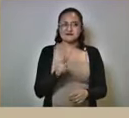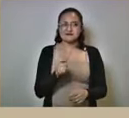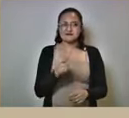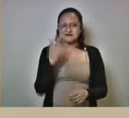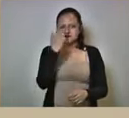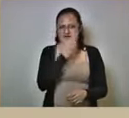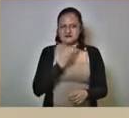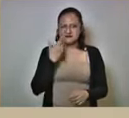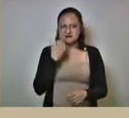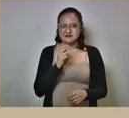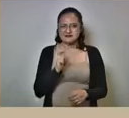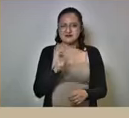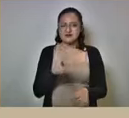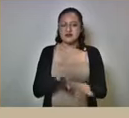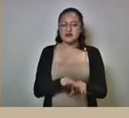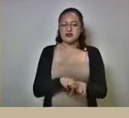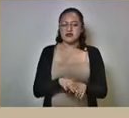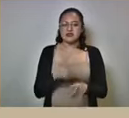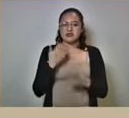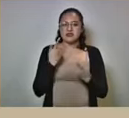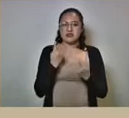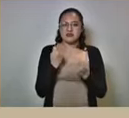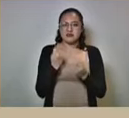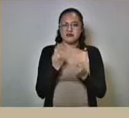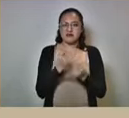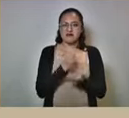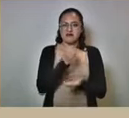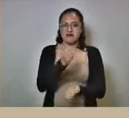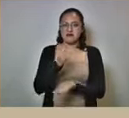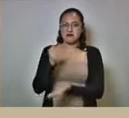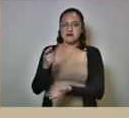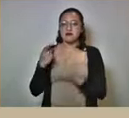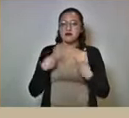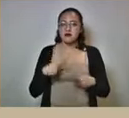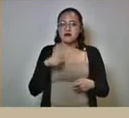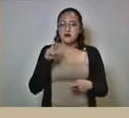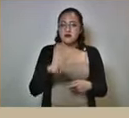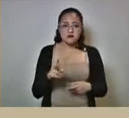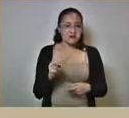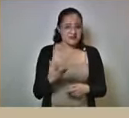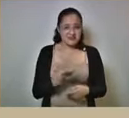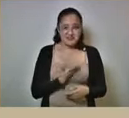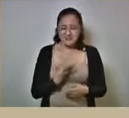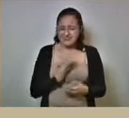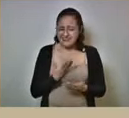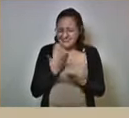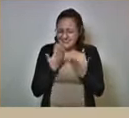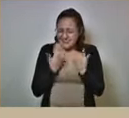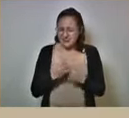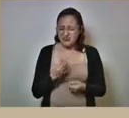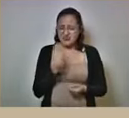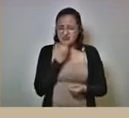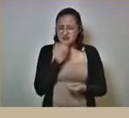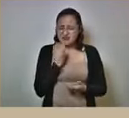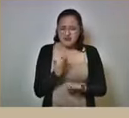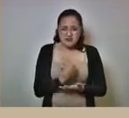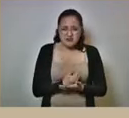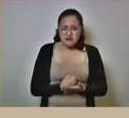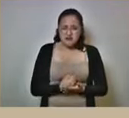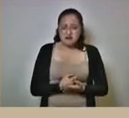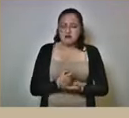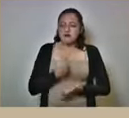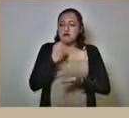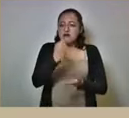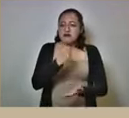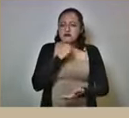revise esta situación, ya que entregaron a quienes quisieron y hay gente que en verdad no tiene para comer, señor gobernador. Bueno,